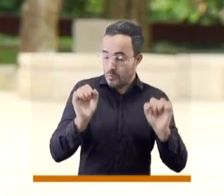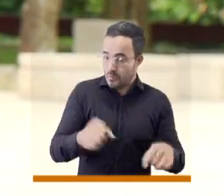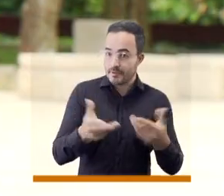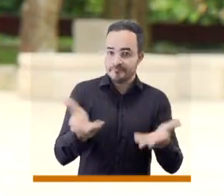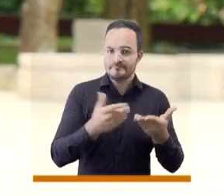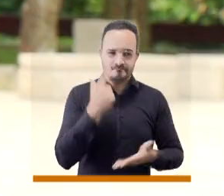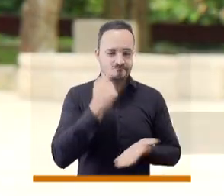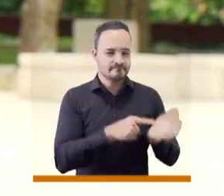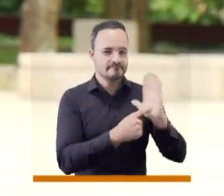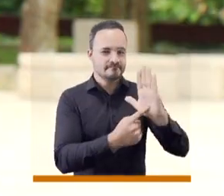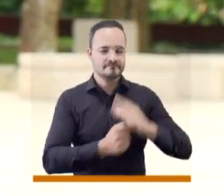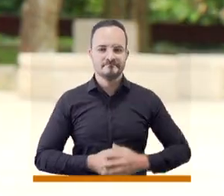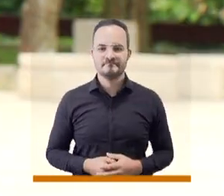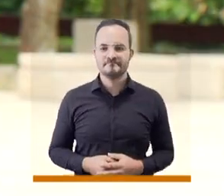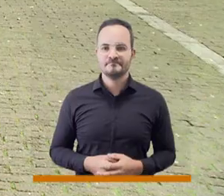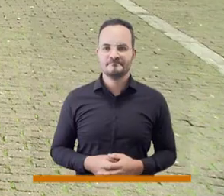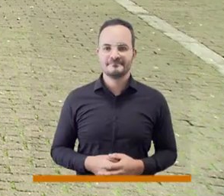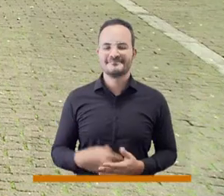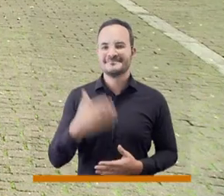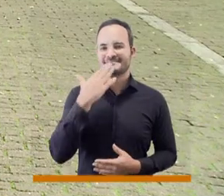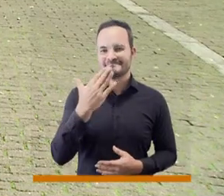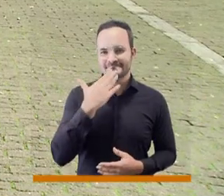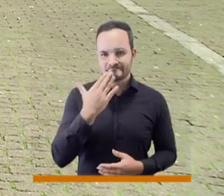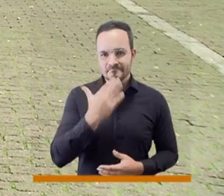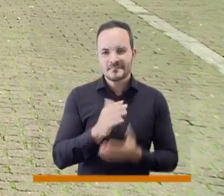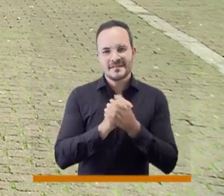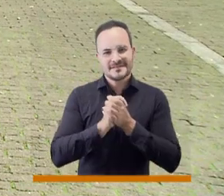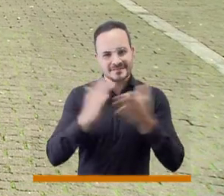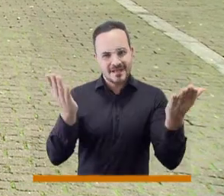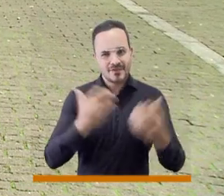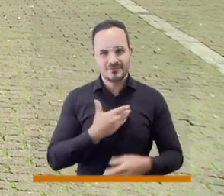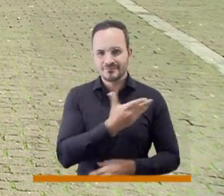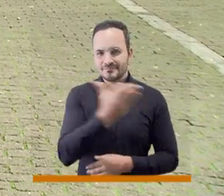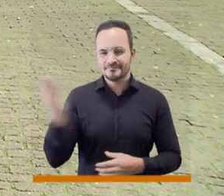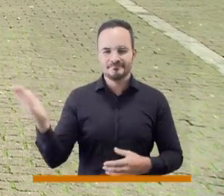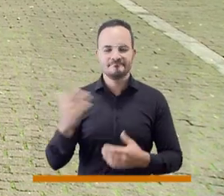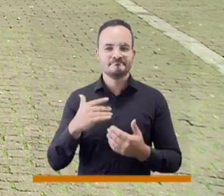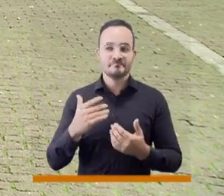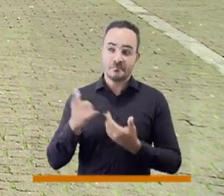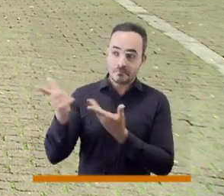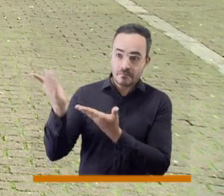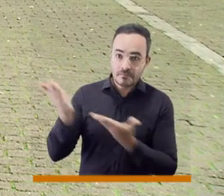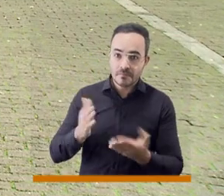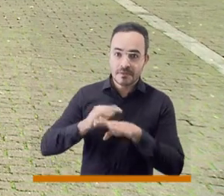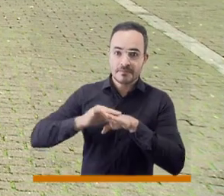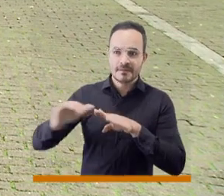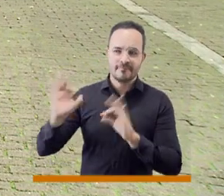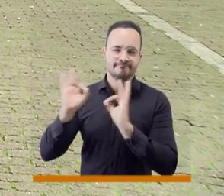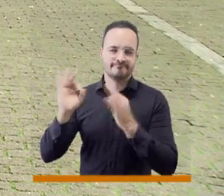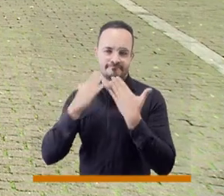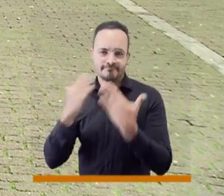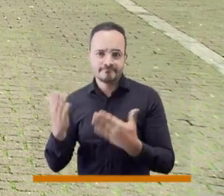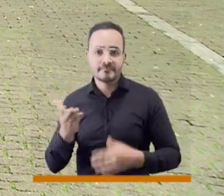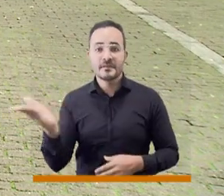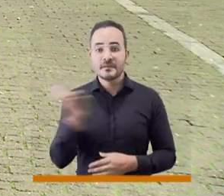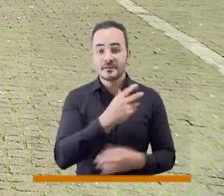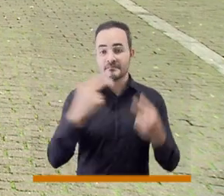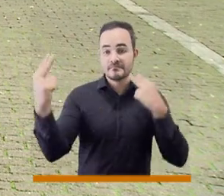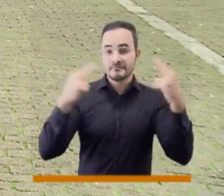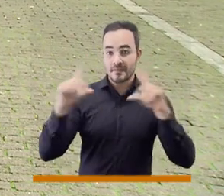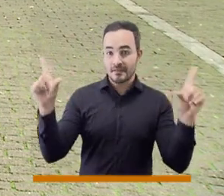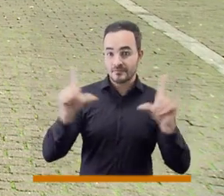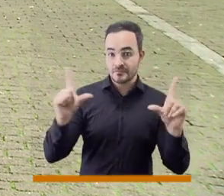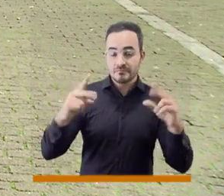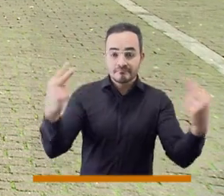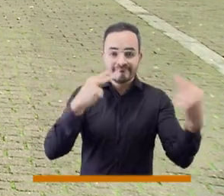este diálogo abierto y permanente. Gracias, Katherine. Un saludo muy especial a nuestros invitados del día de hoy y bienvenidos a los